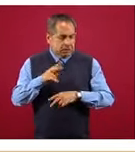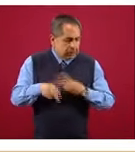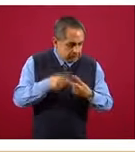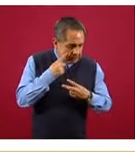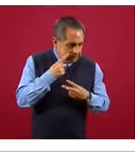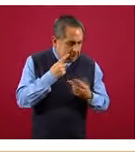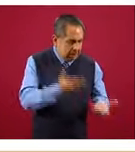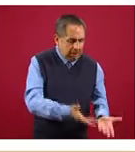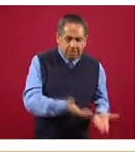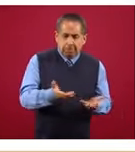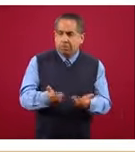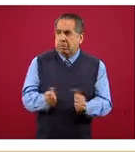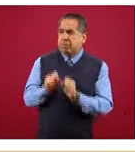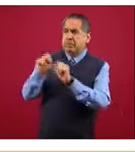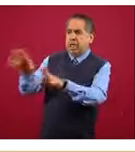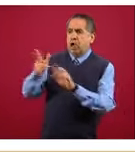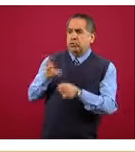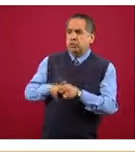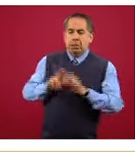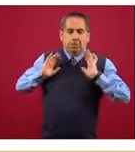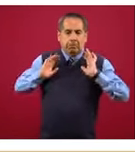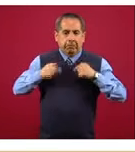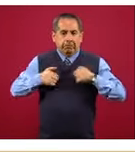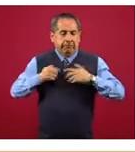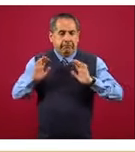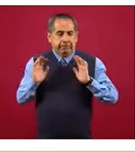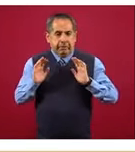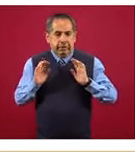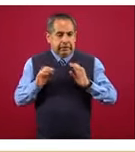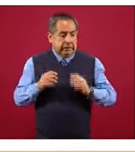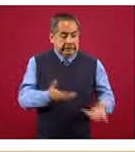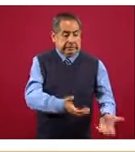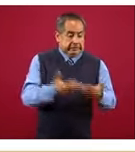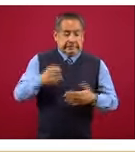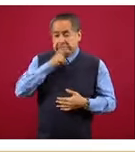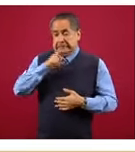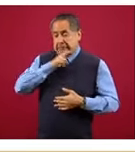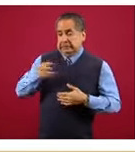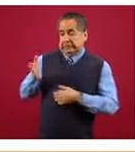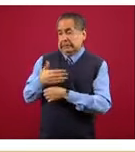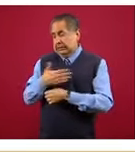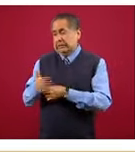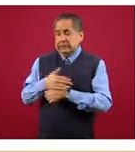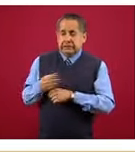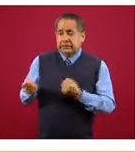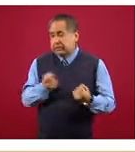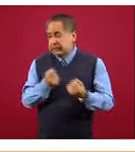y lo llevaba al hospital, y entonces la mística era pues tratar de llegar lo más rápido posible al